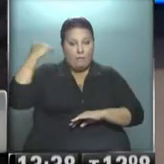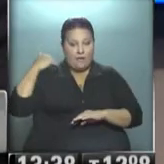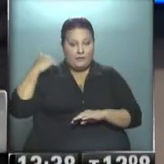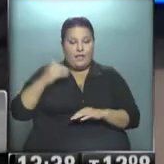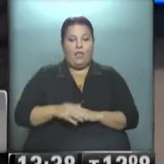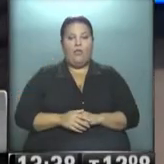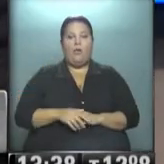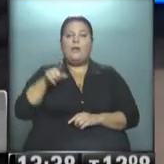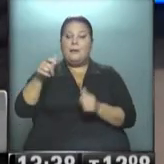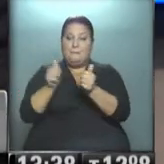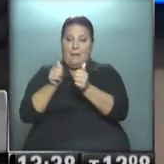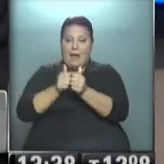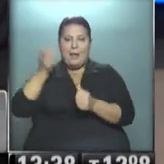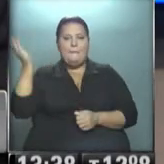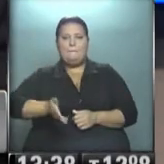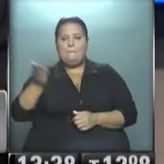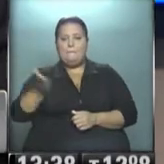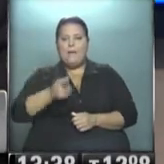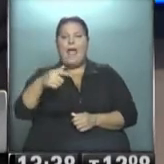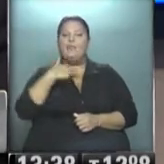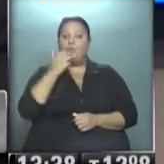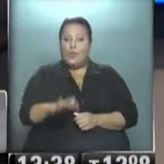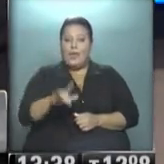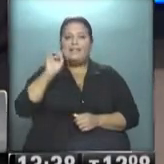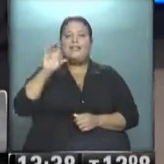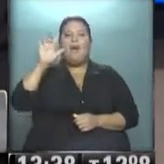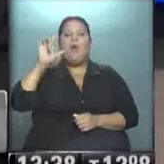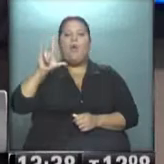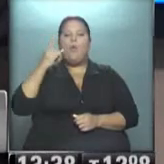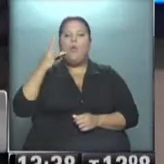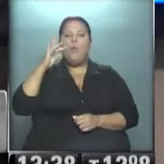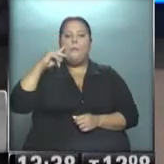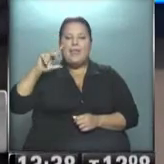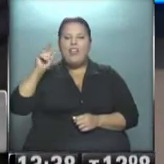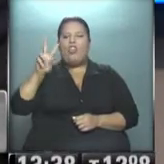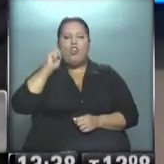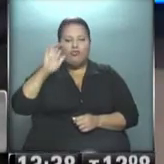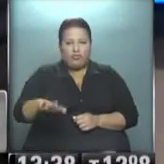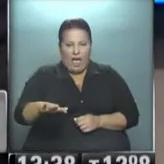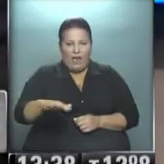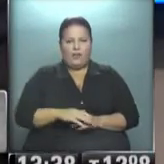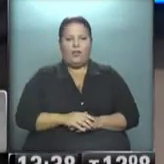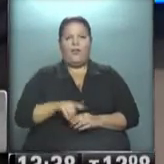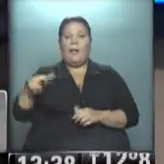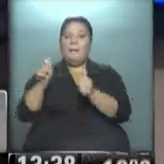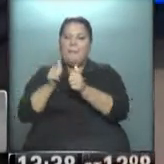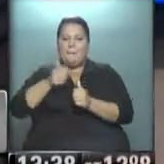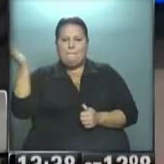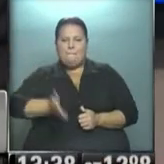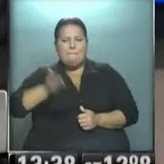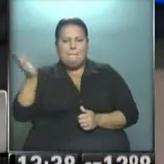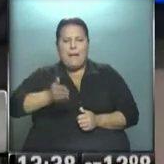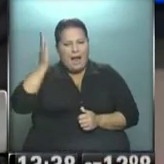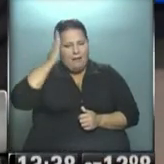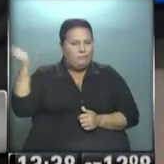su pareja golpea a su niña luz luz mila se llama tiene solamente dos años esta pareja le da un golpe muy fuerte